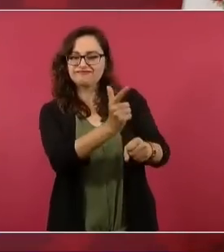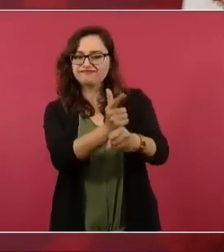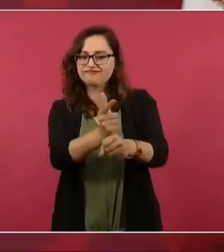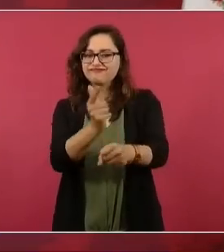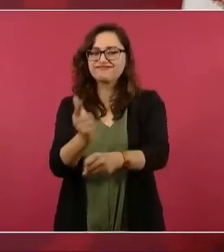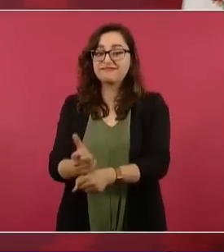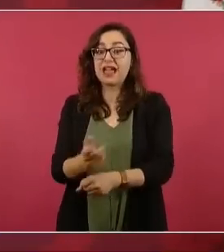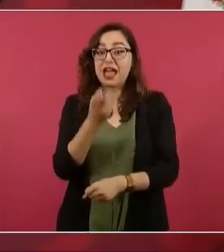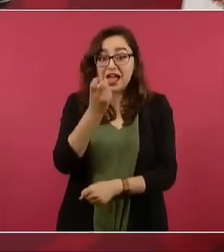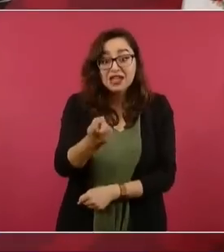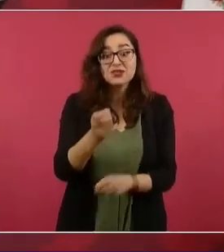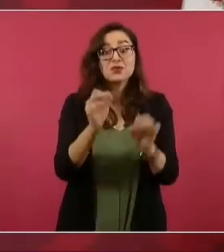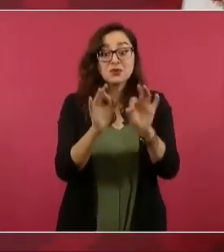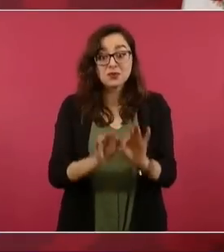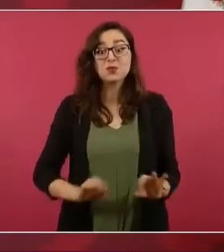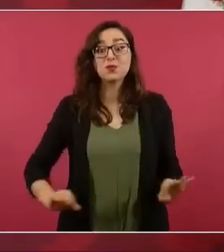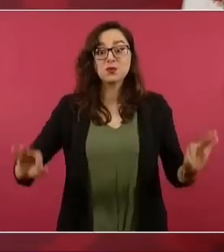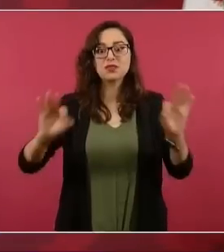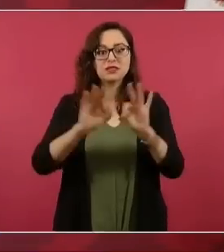es